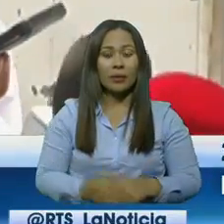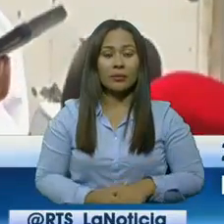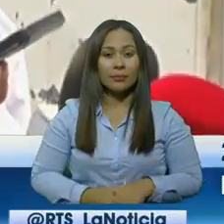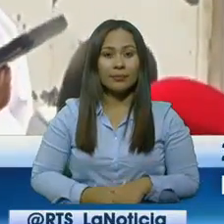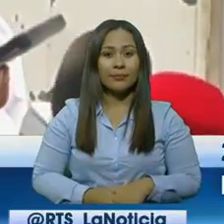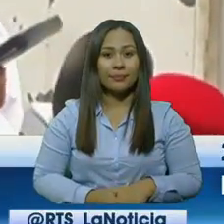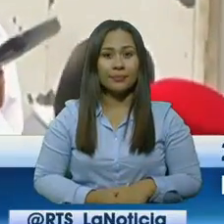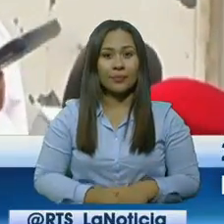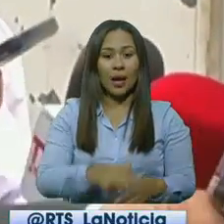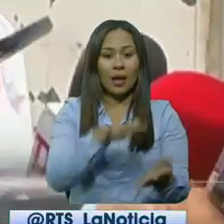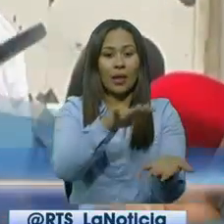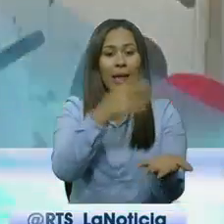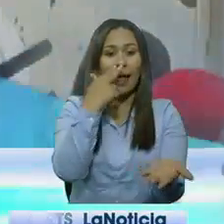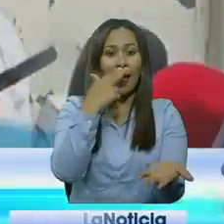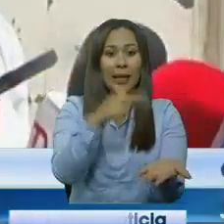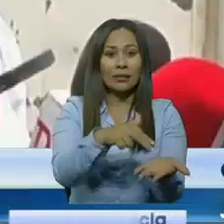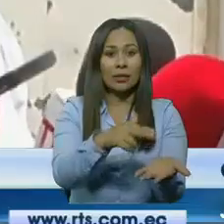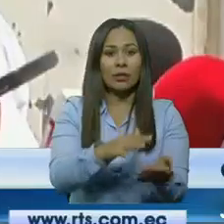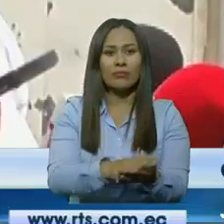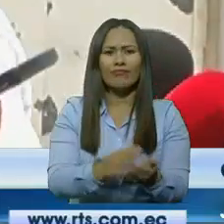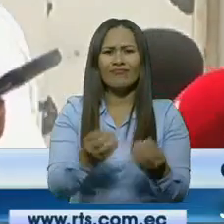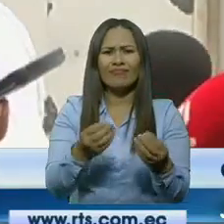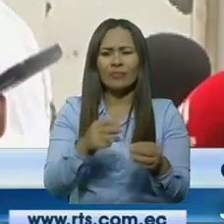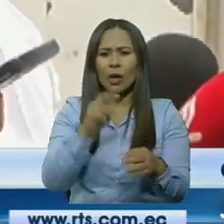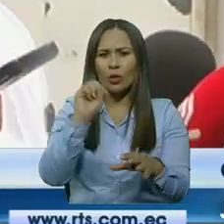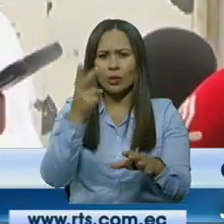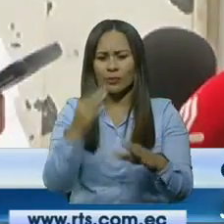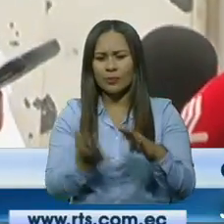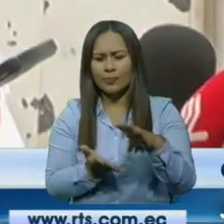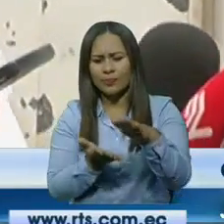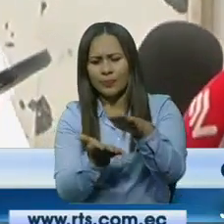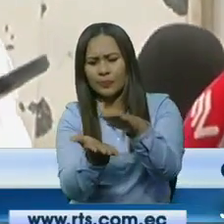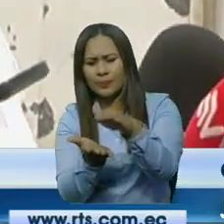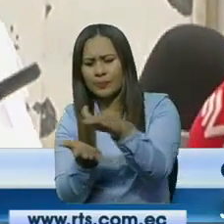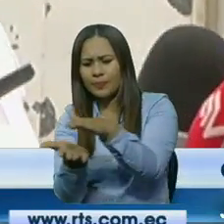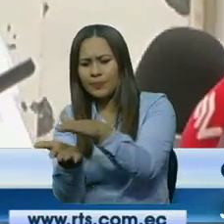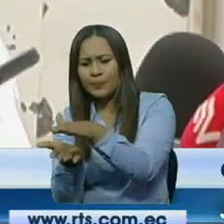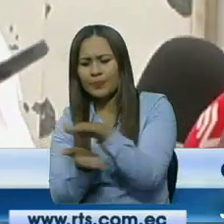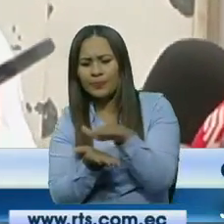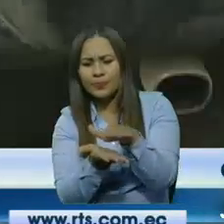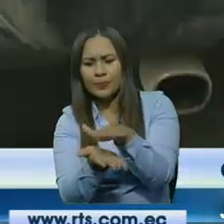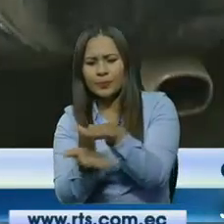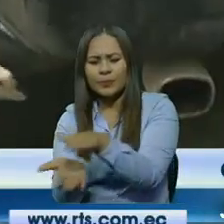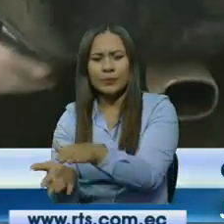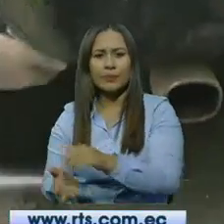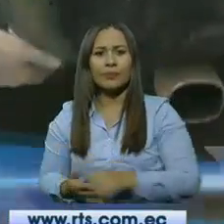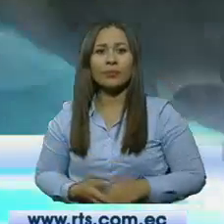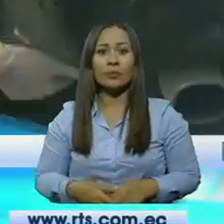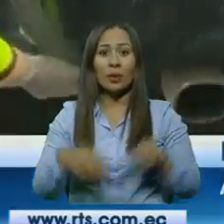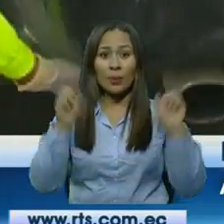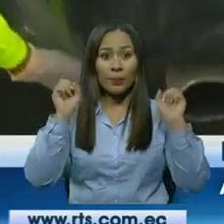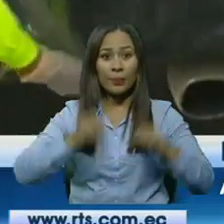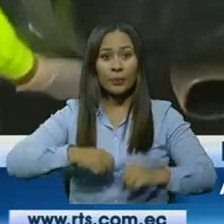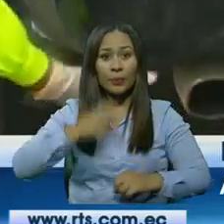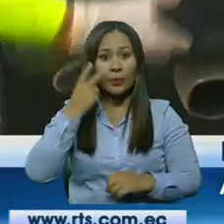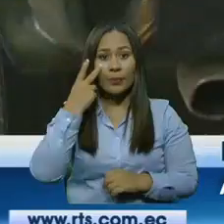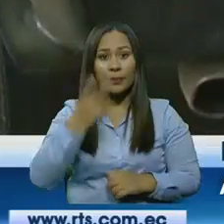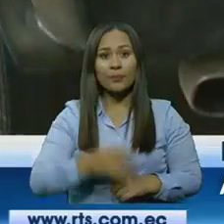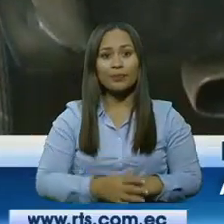en el tanque de combustible, en un doble fondo, es decir, con una caleta prefabricada, se pudo encontrar